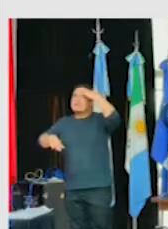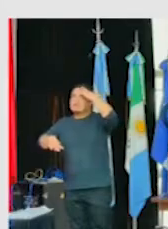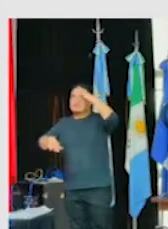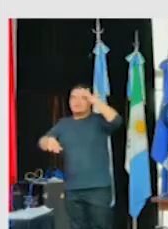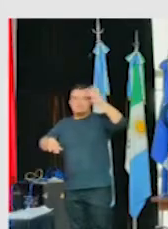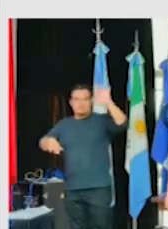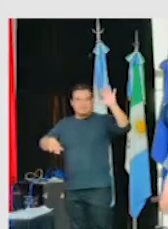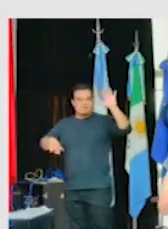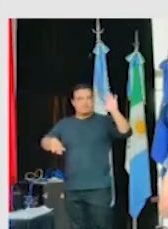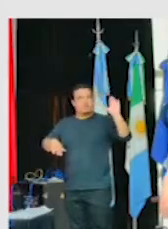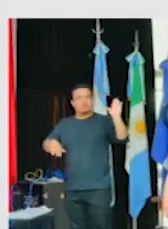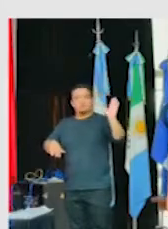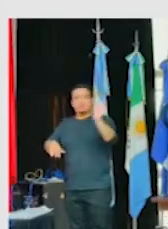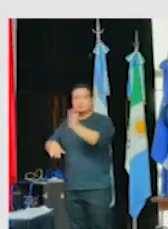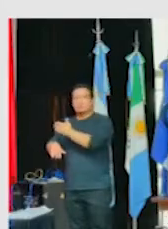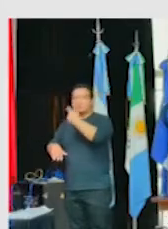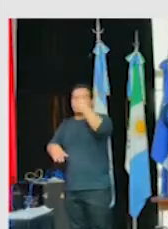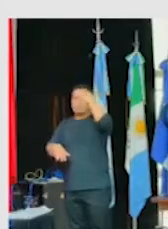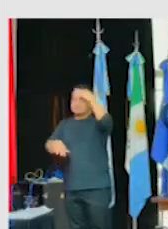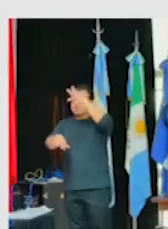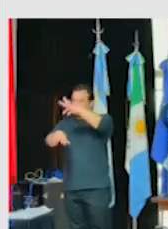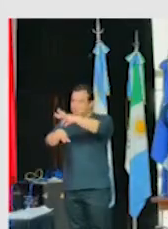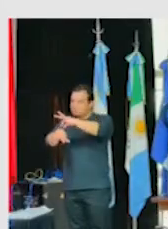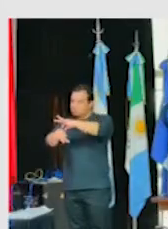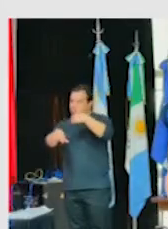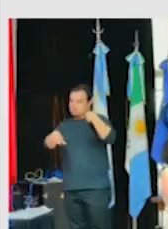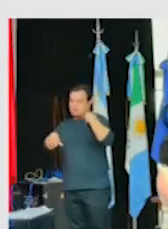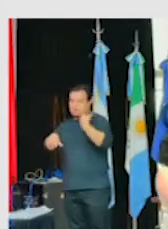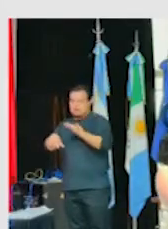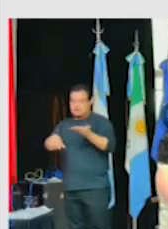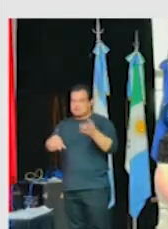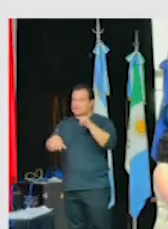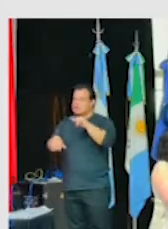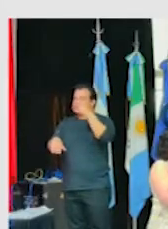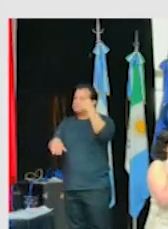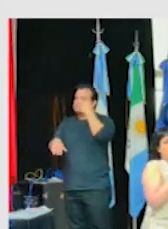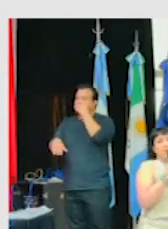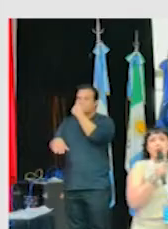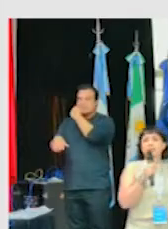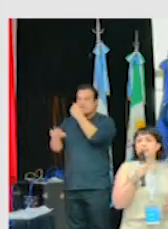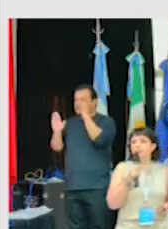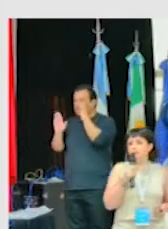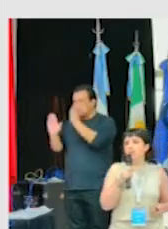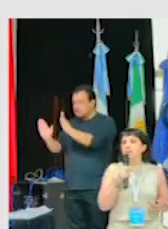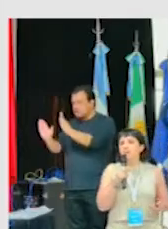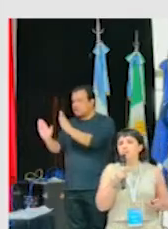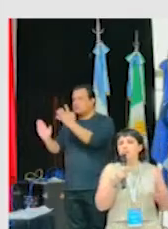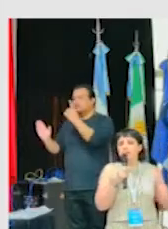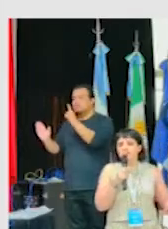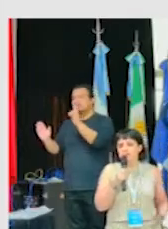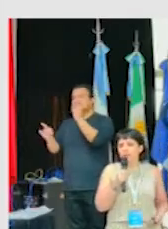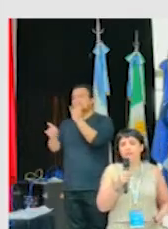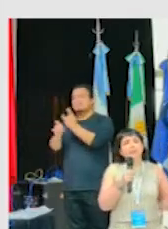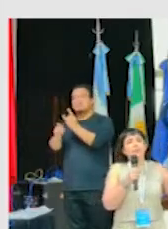hablamos todos del médico generalista, del médico clínico, del médico con una mirada integral, y a la hora de elegir vamos y sacamos con